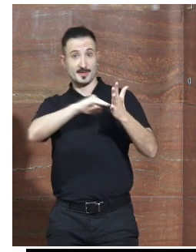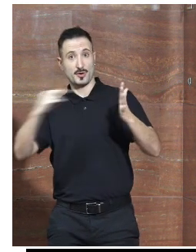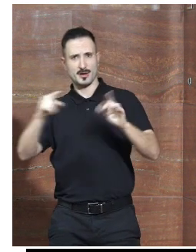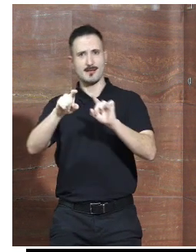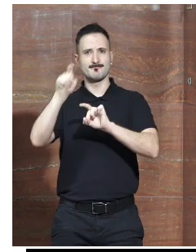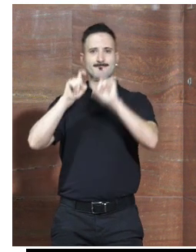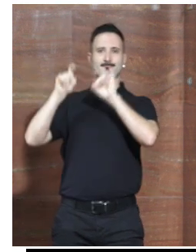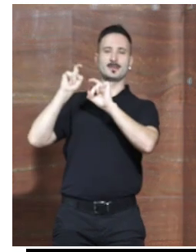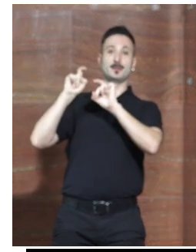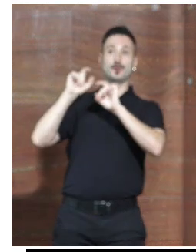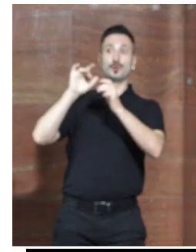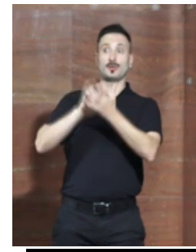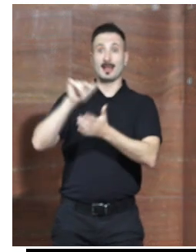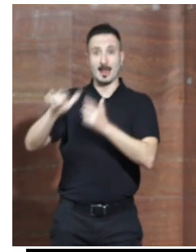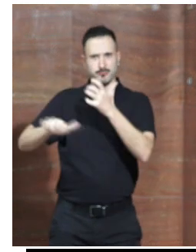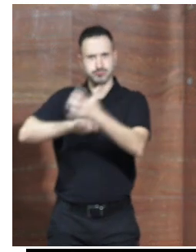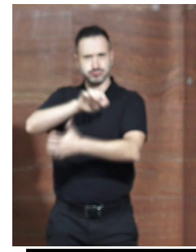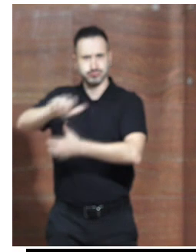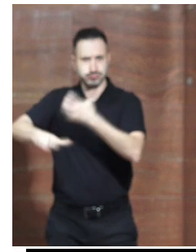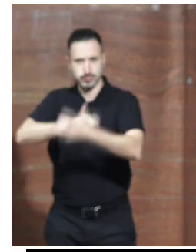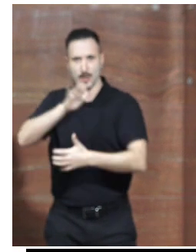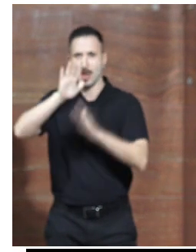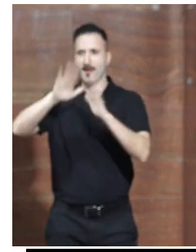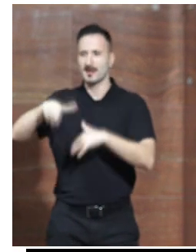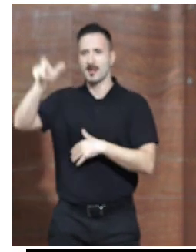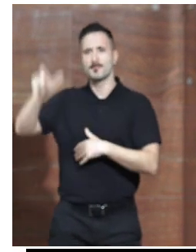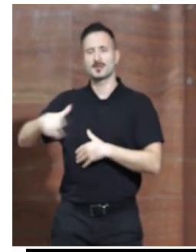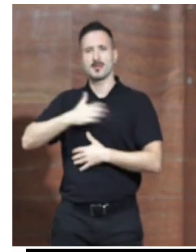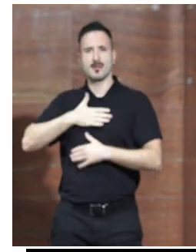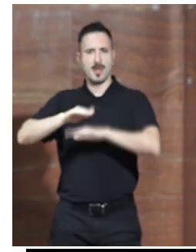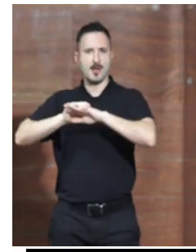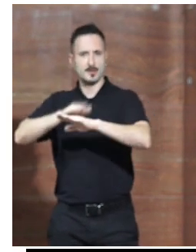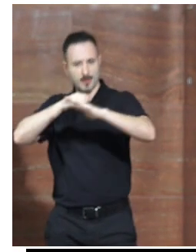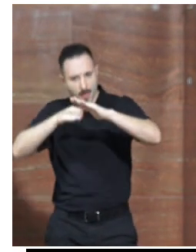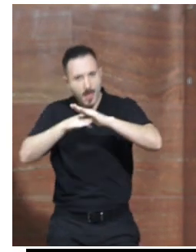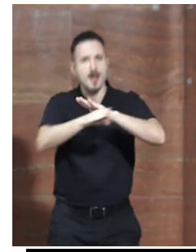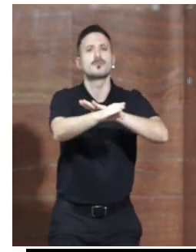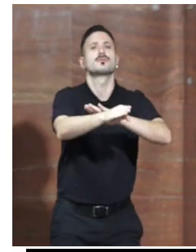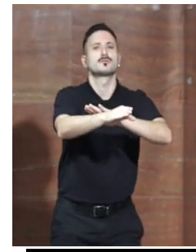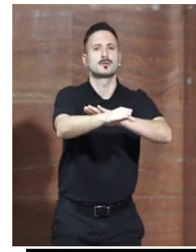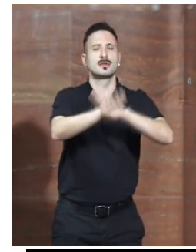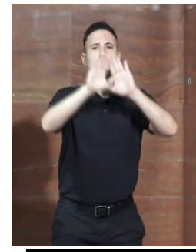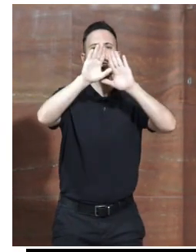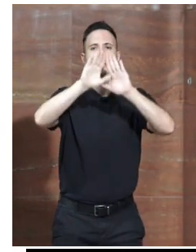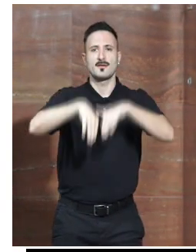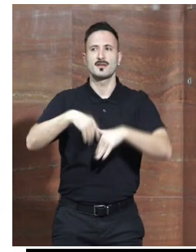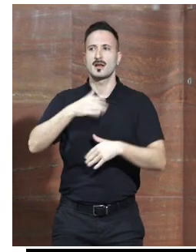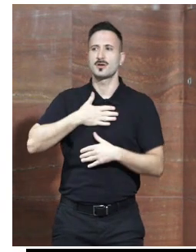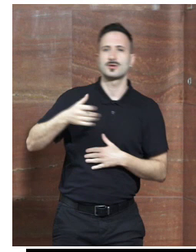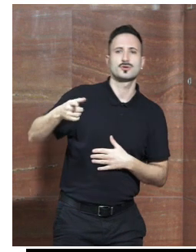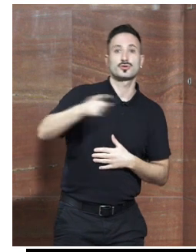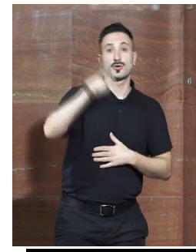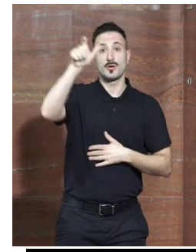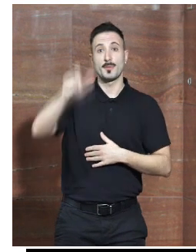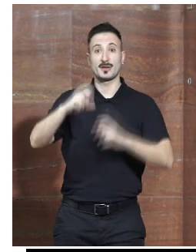atrás. Se montó un lío de mucho cuidado, el tío al final consiguió meterse y bueno, le montamos un pollo como Dios manda